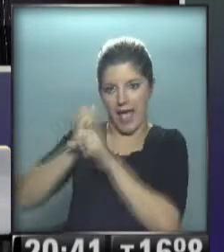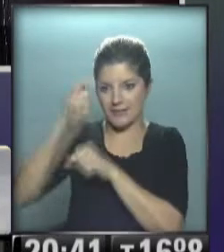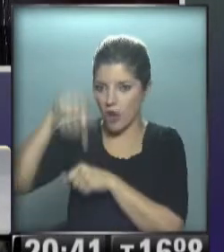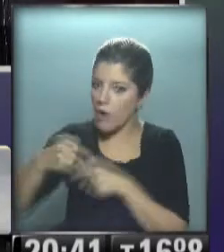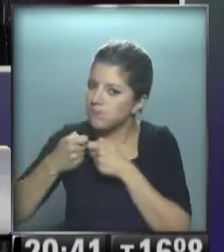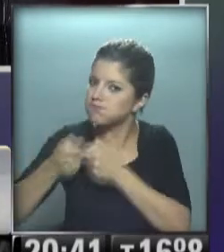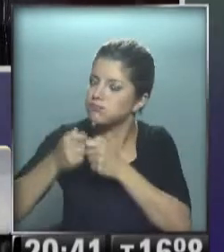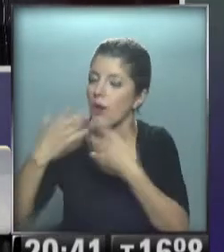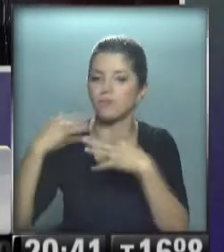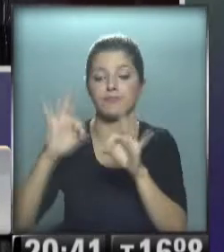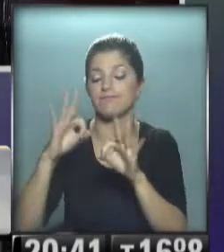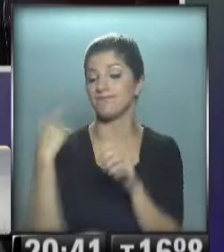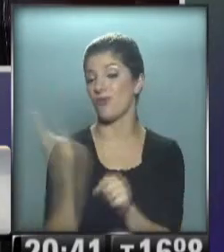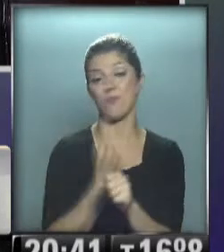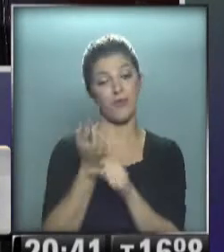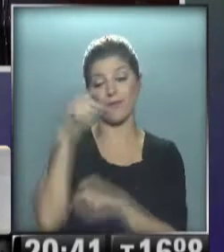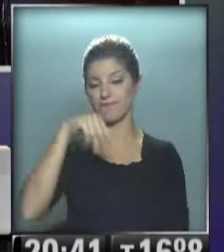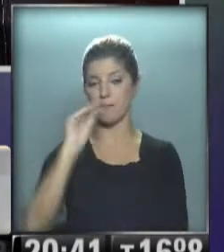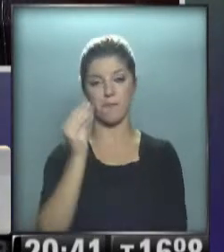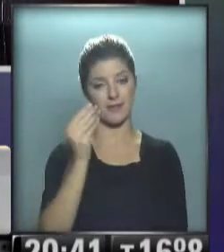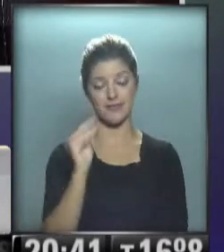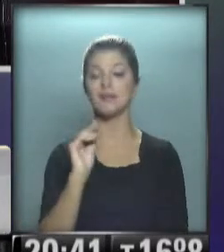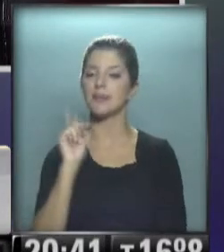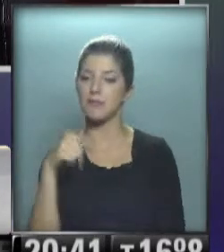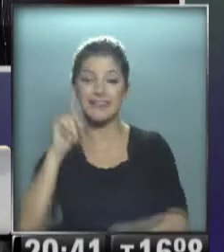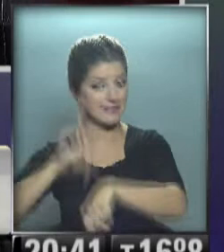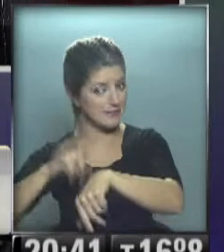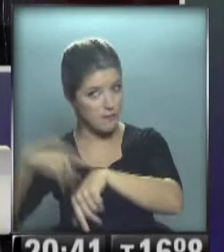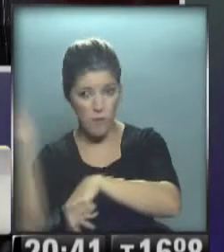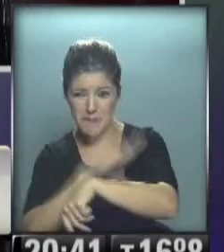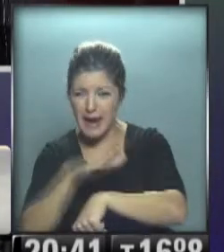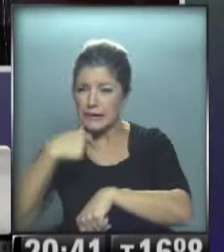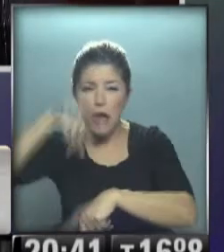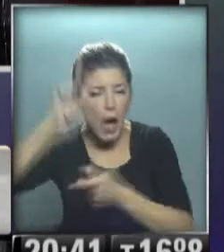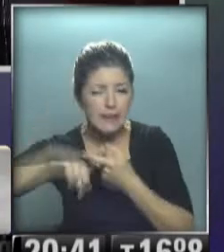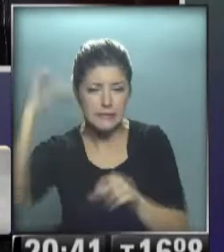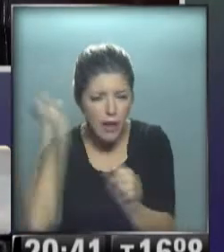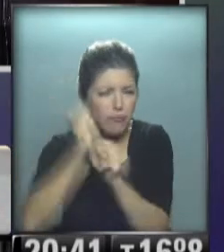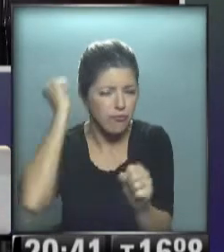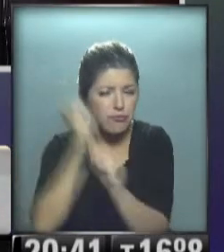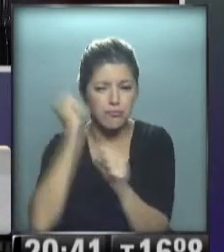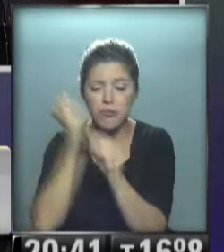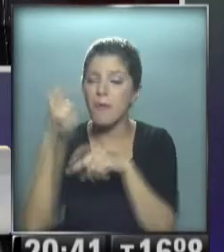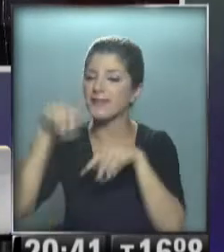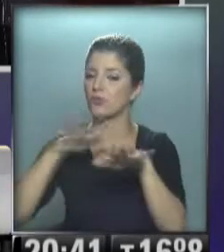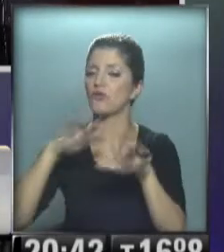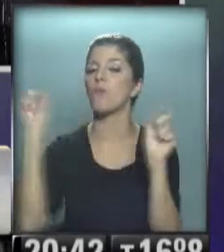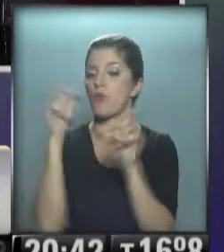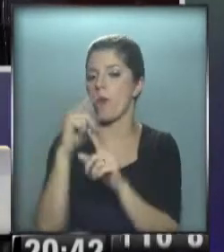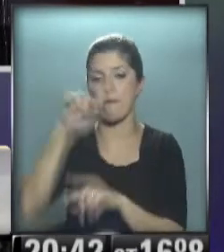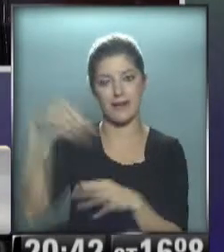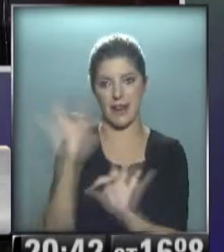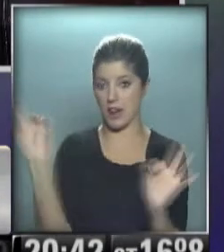término, no fue así. Inclusive están contrarreloj trabajando para que esto no tenga ningún inconveniente.